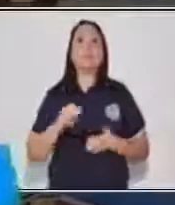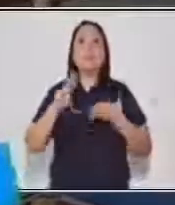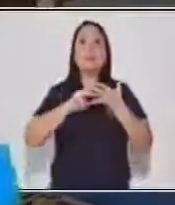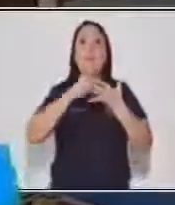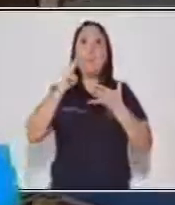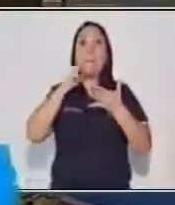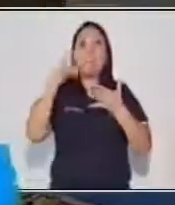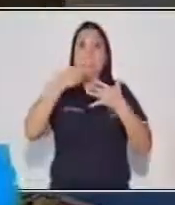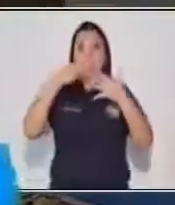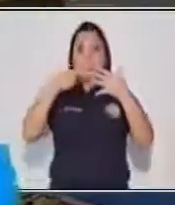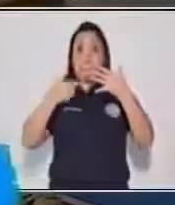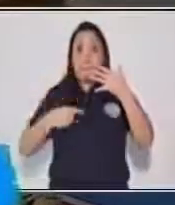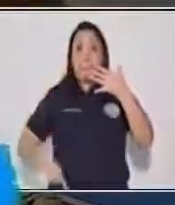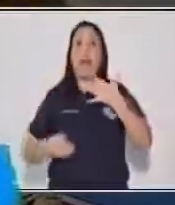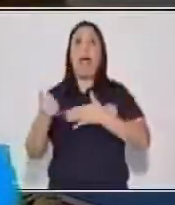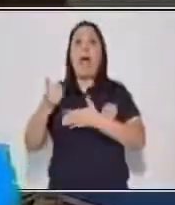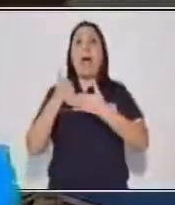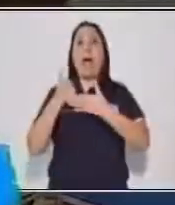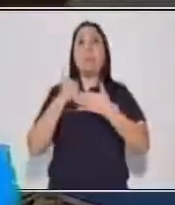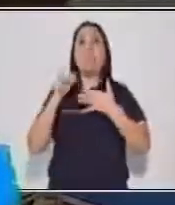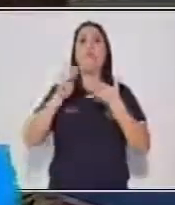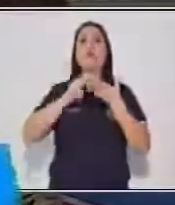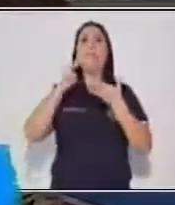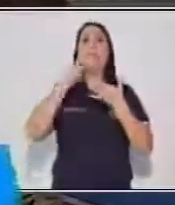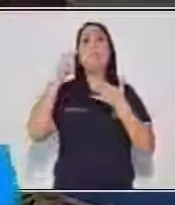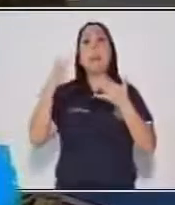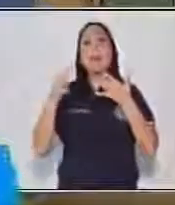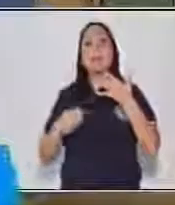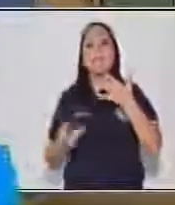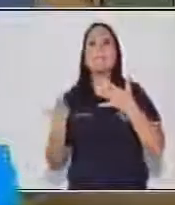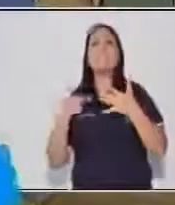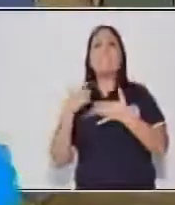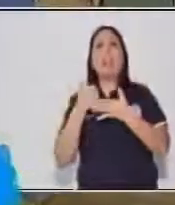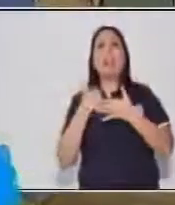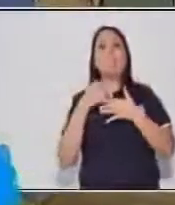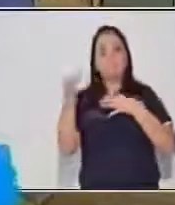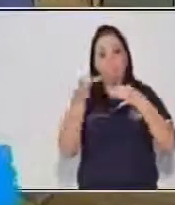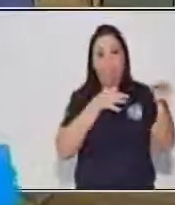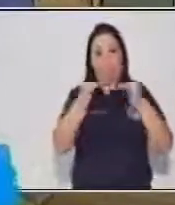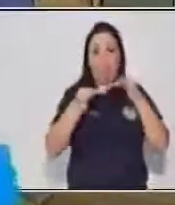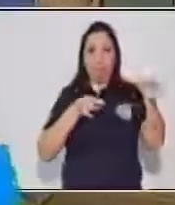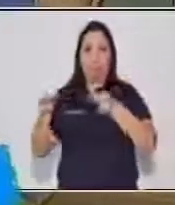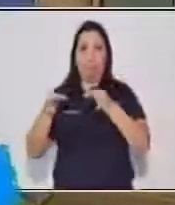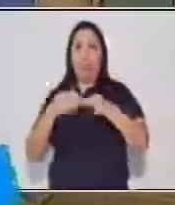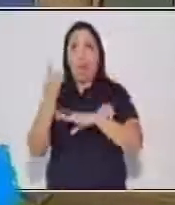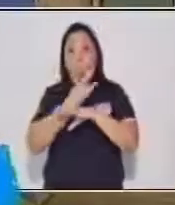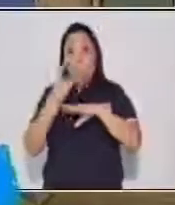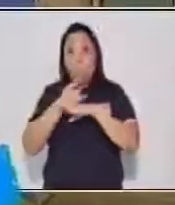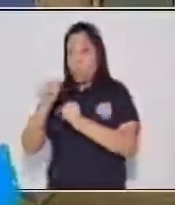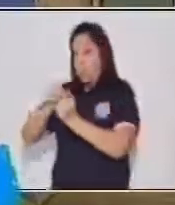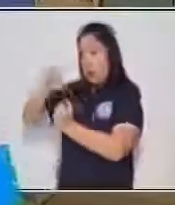de apoyo. Y estos materiales pues acompañan a la explicación. Estos pueden